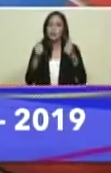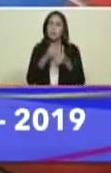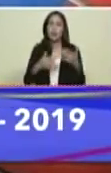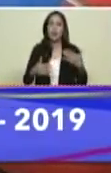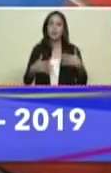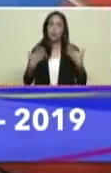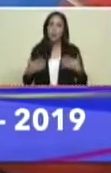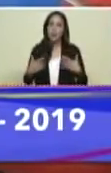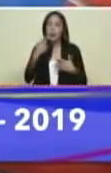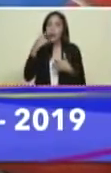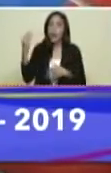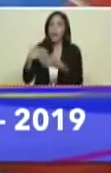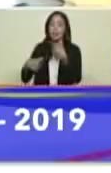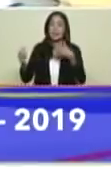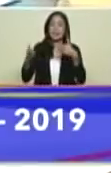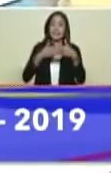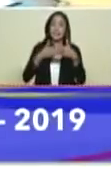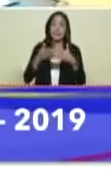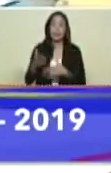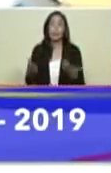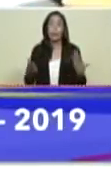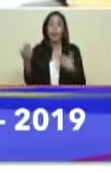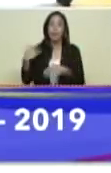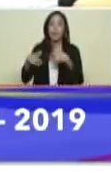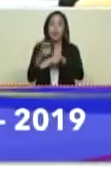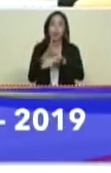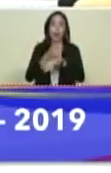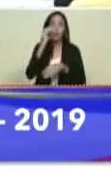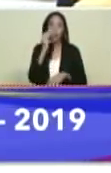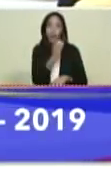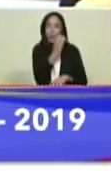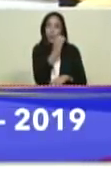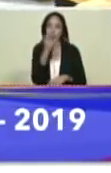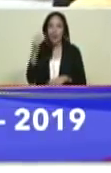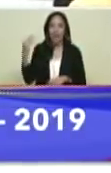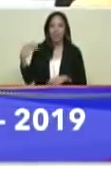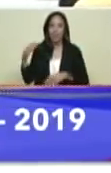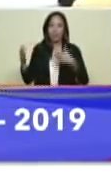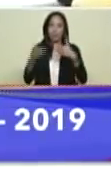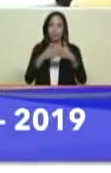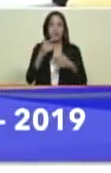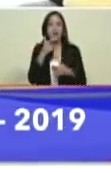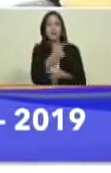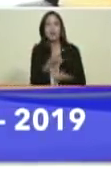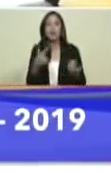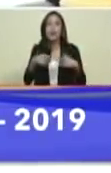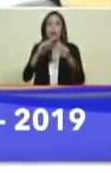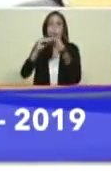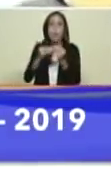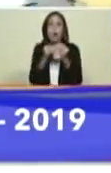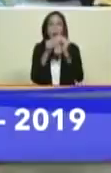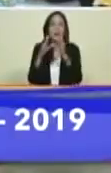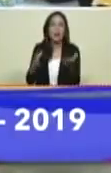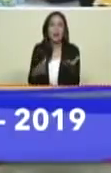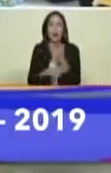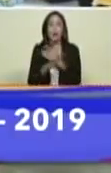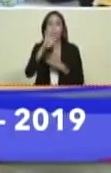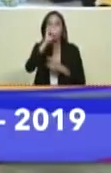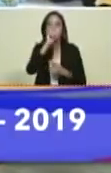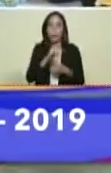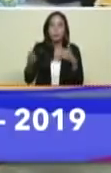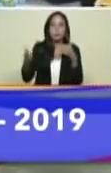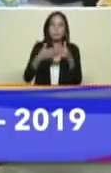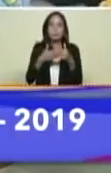una escuela que fue cerrada por la gestión anterior. Le mintieron a la comunidad diciendo que la iban a recuperar y la cerraron durante 4 años.